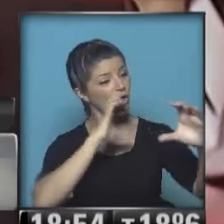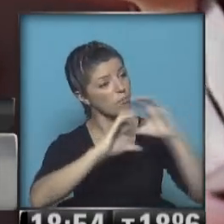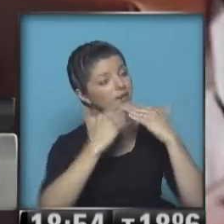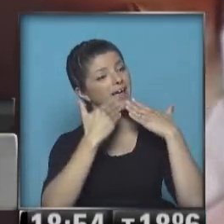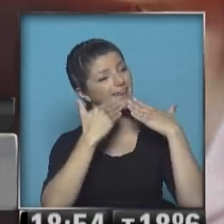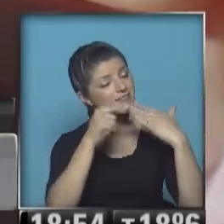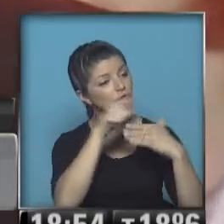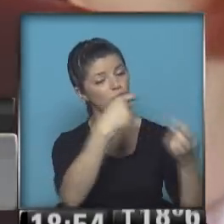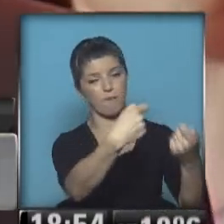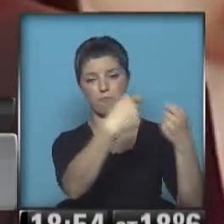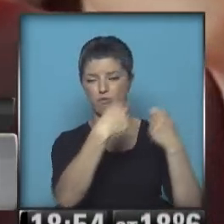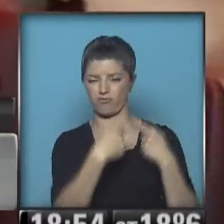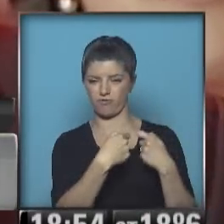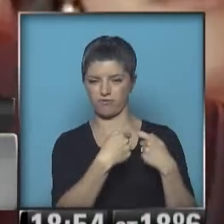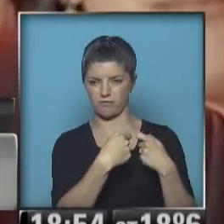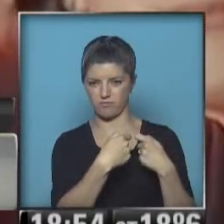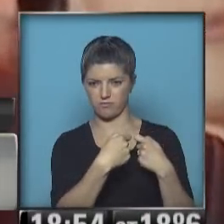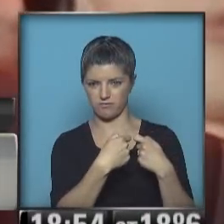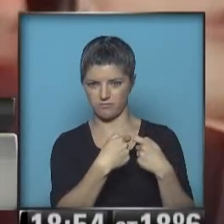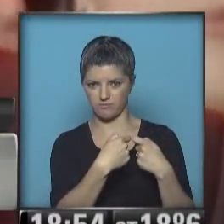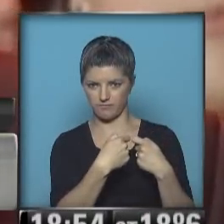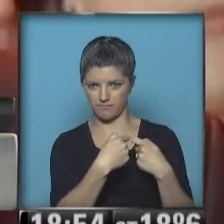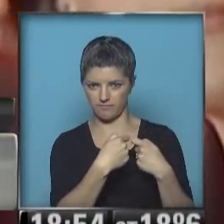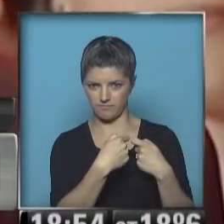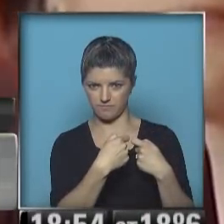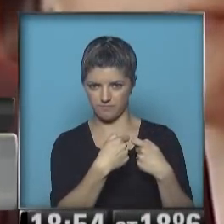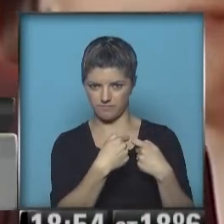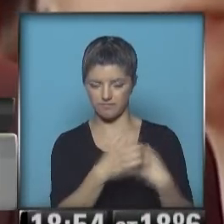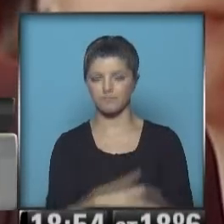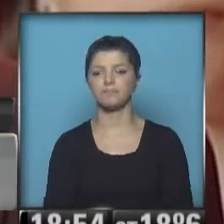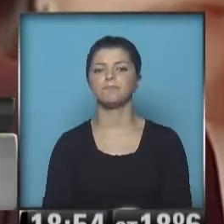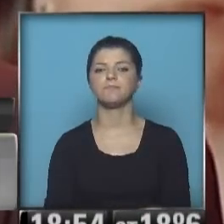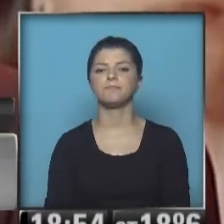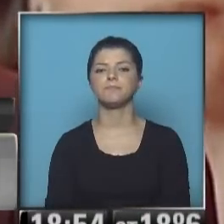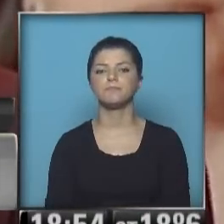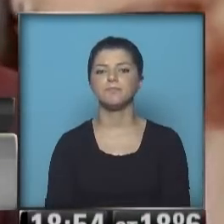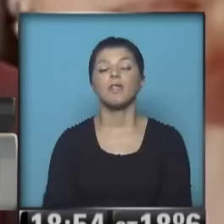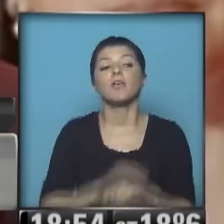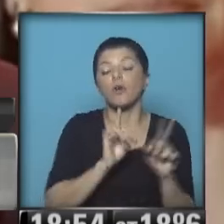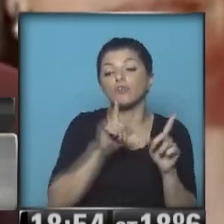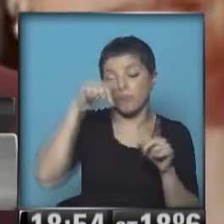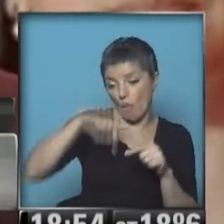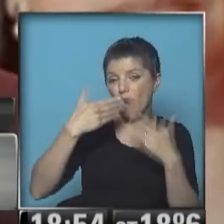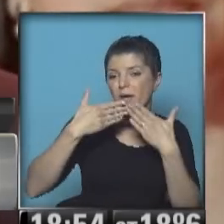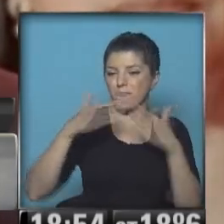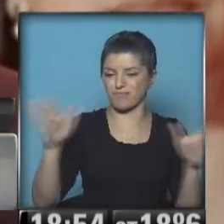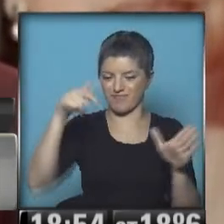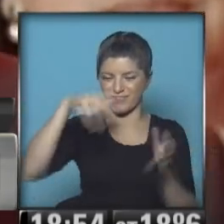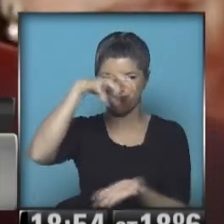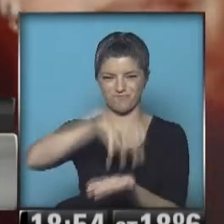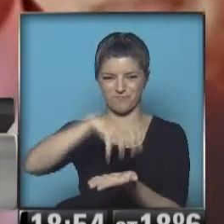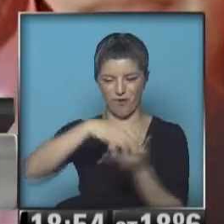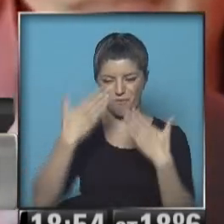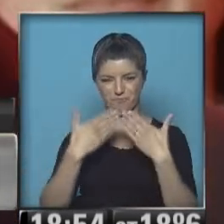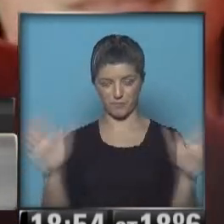apoyo que hemos tenido y con el cual hoy estamos inaugurando este centro de distribución.